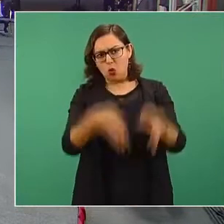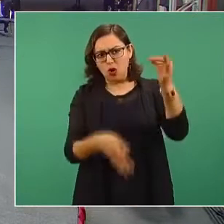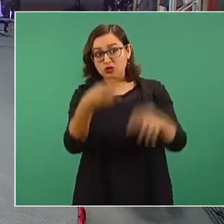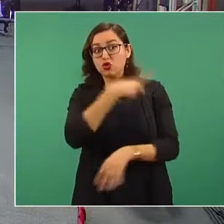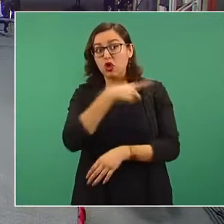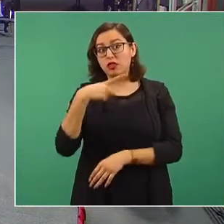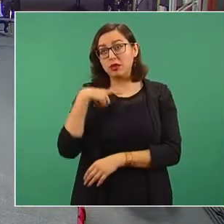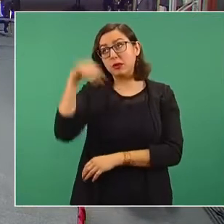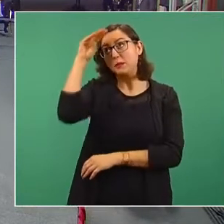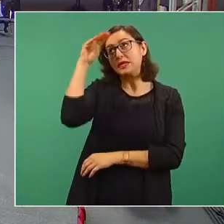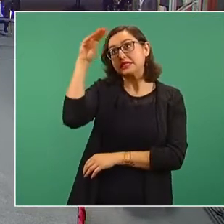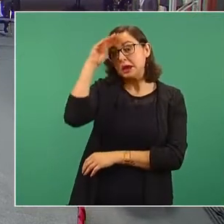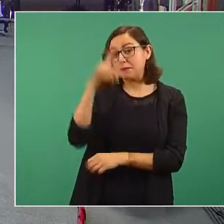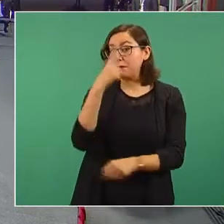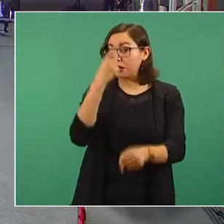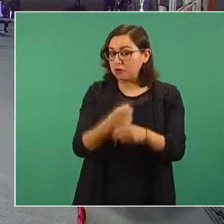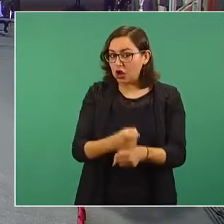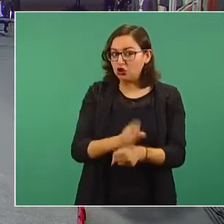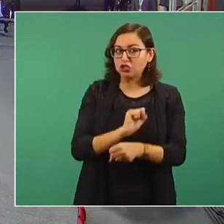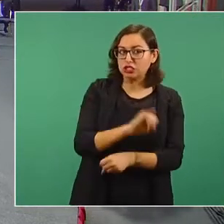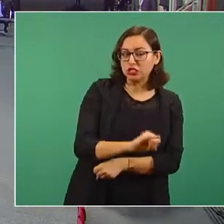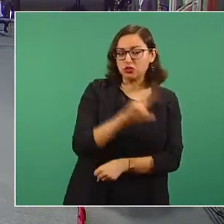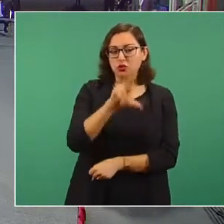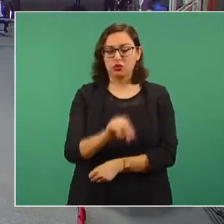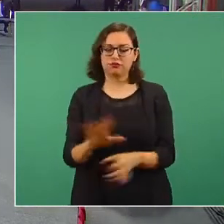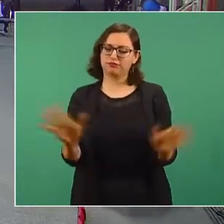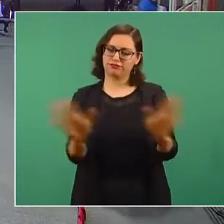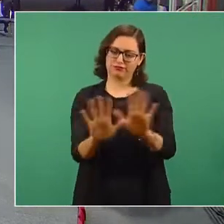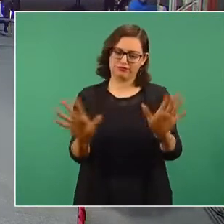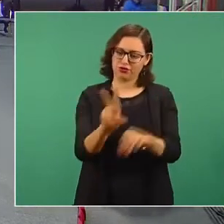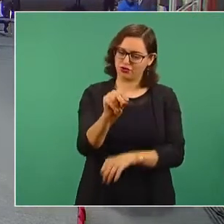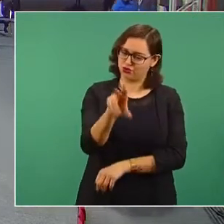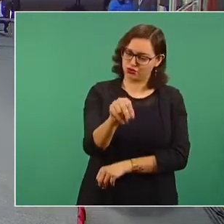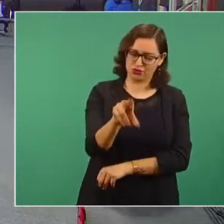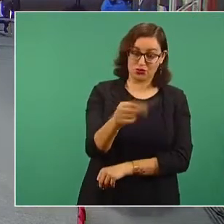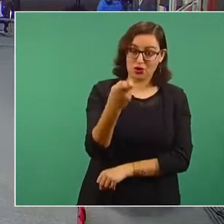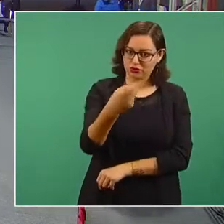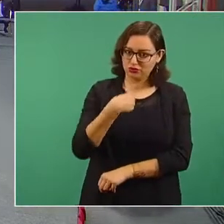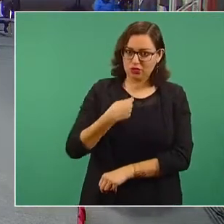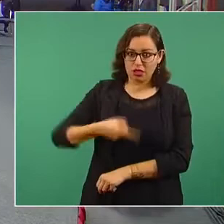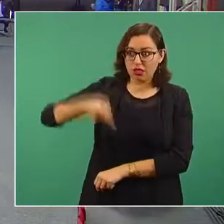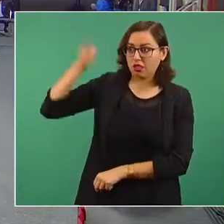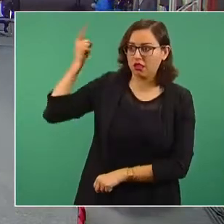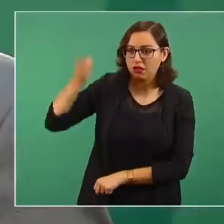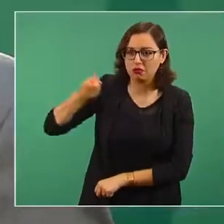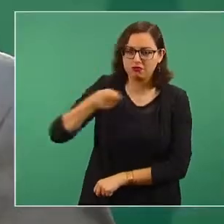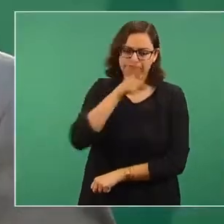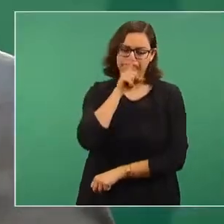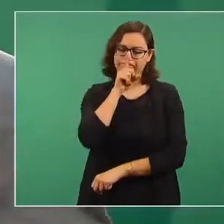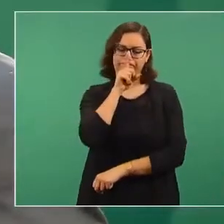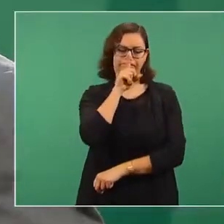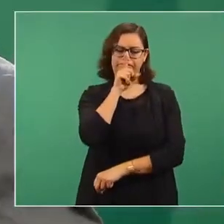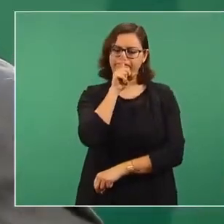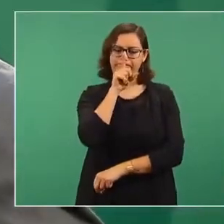amparo. No, porque van a decir que estamos amenazando, ¿sí?